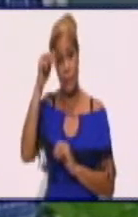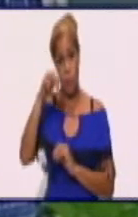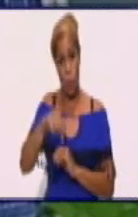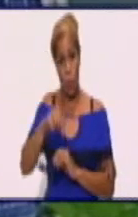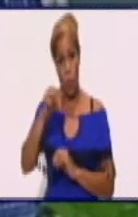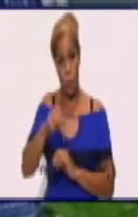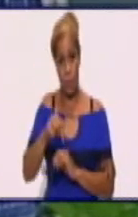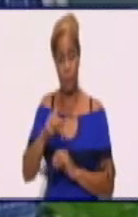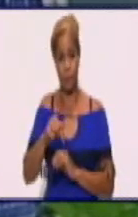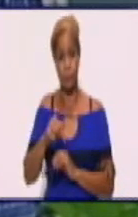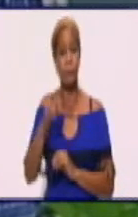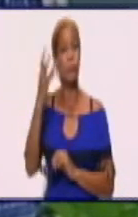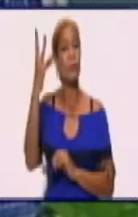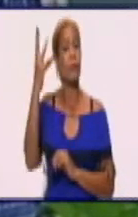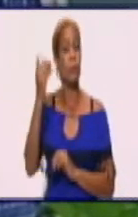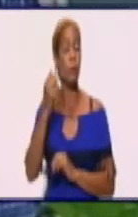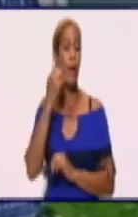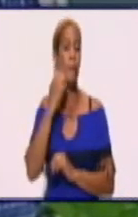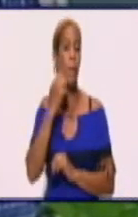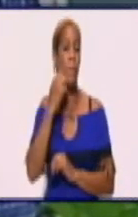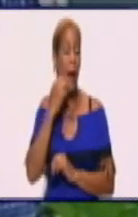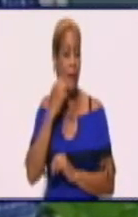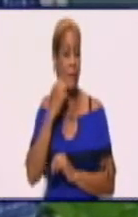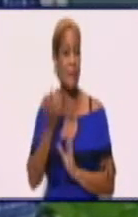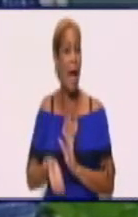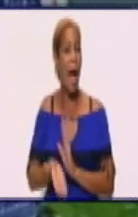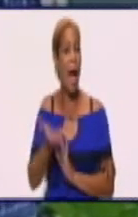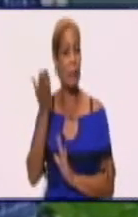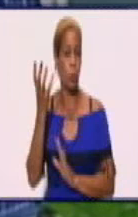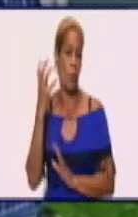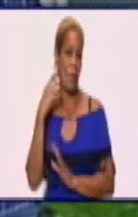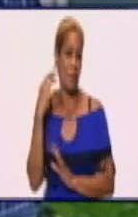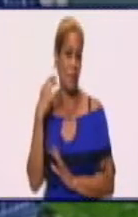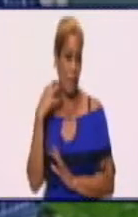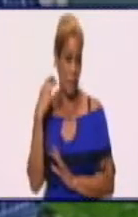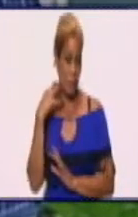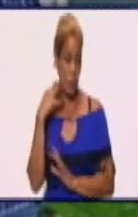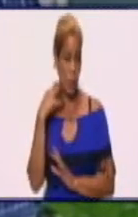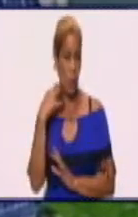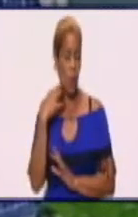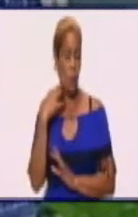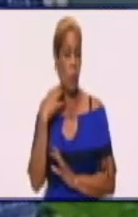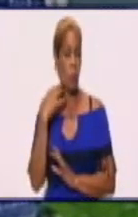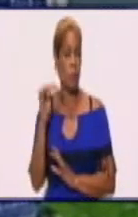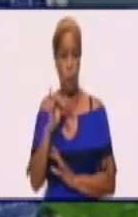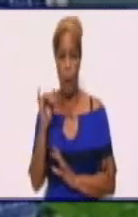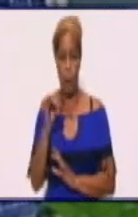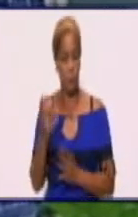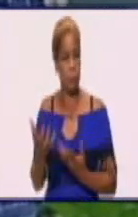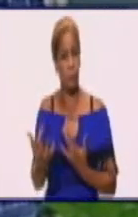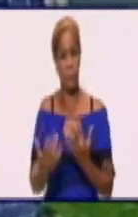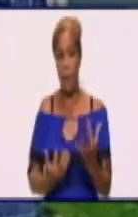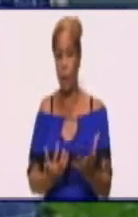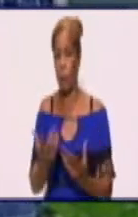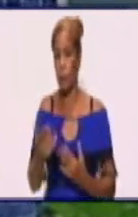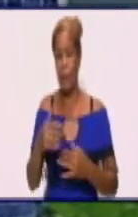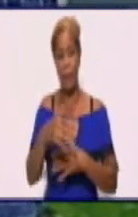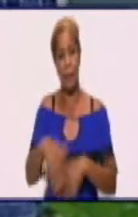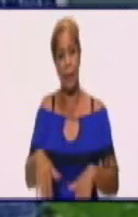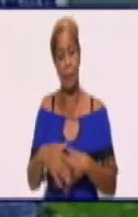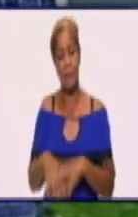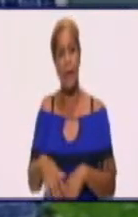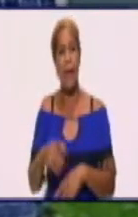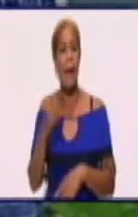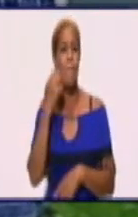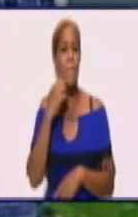reporta Manzanillo tienen que ver con la movilidad, está disperso en todo el municipio. ¿Es más difícil el control de